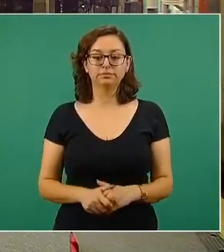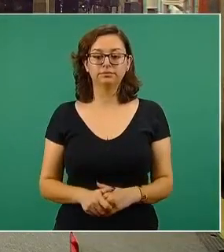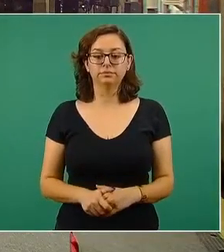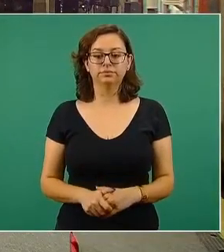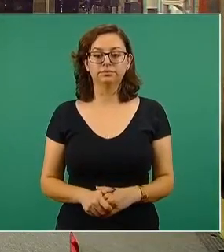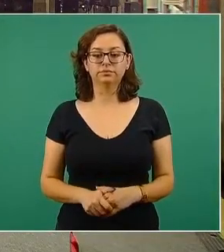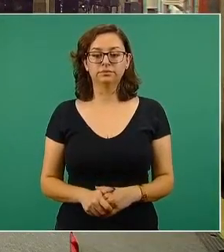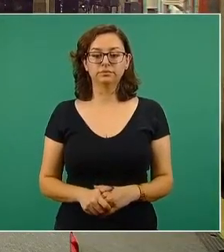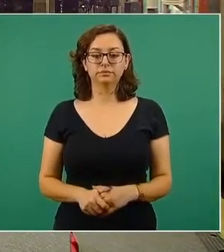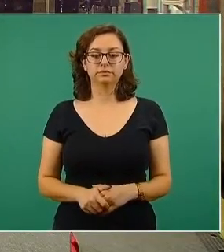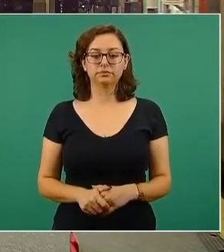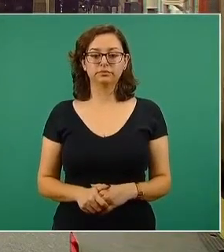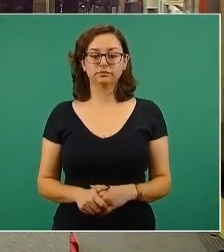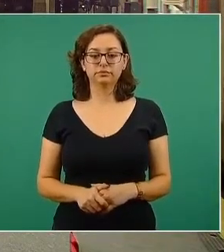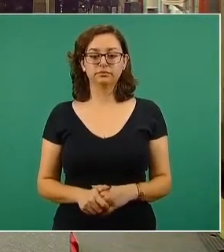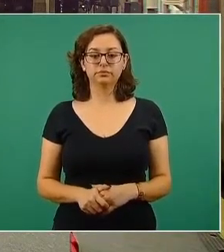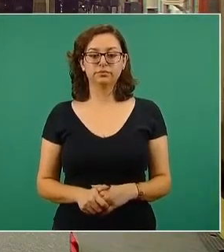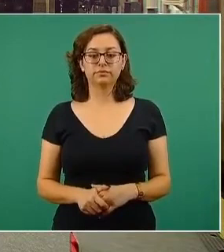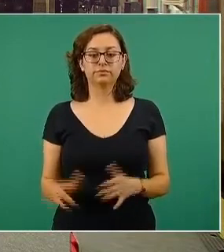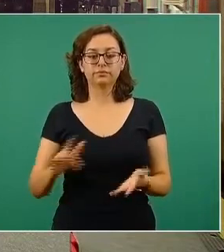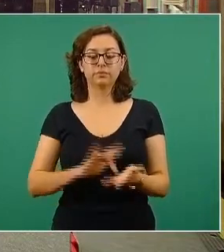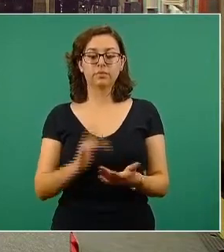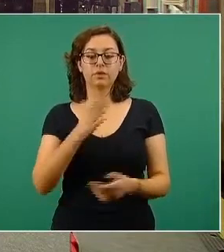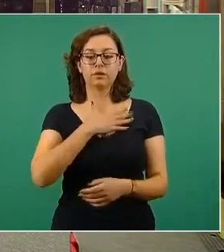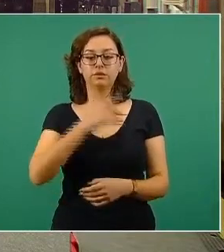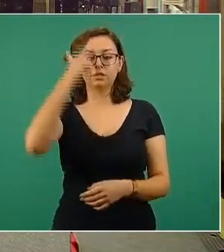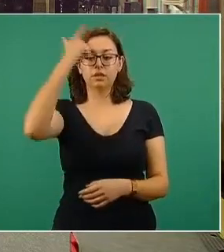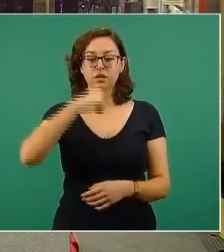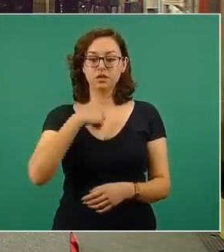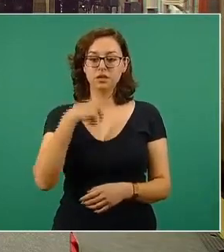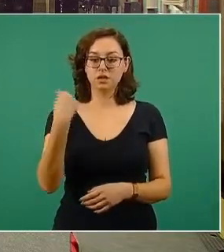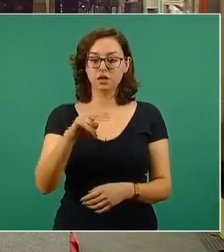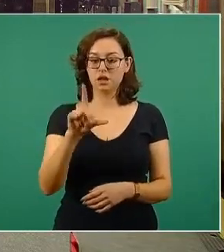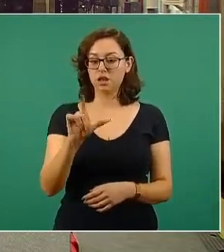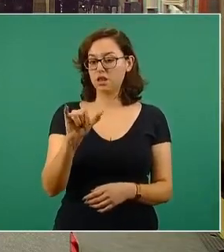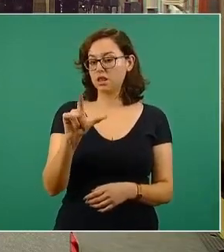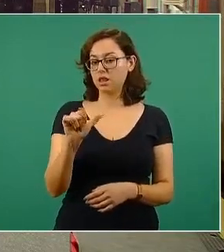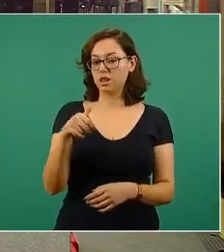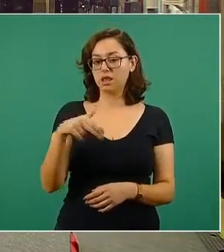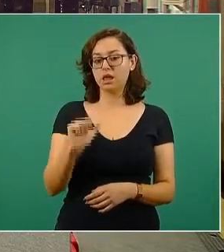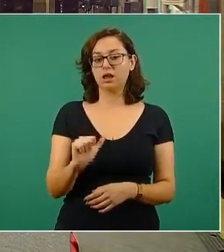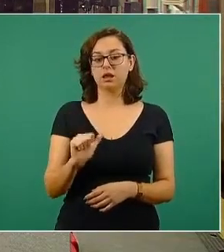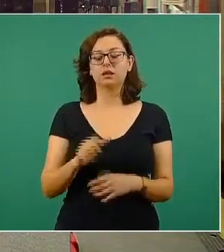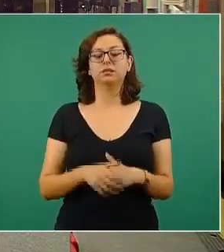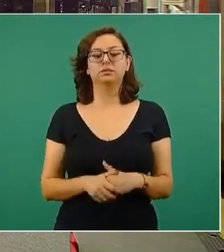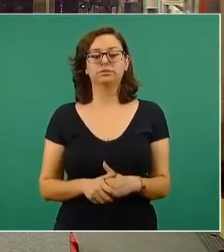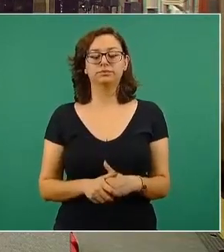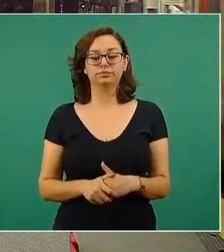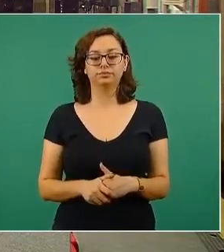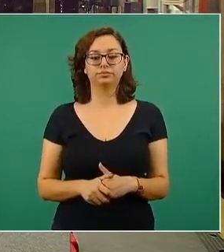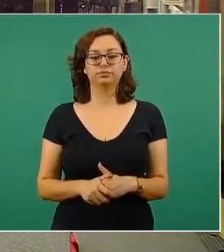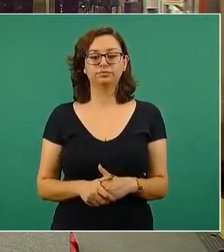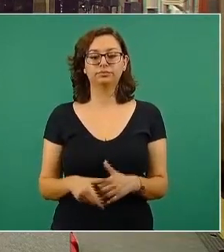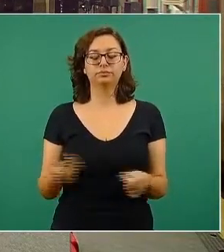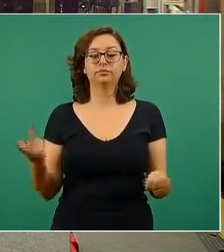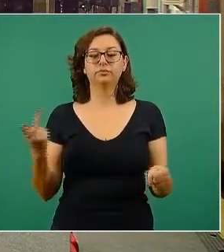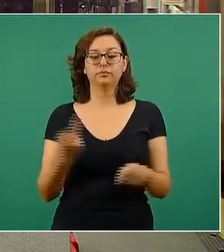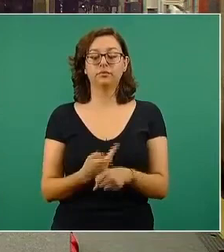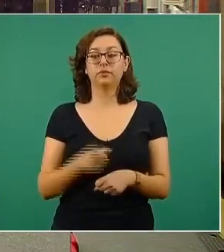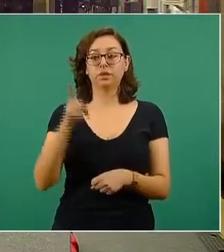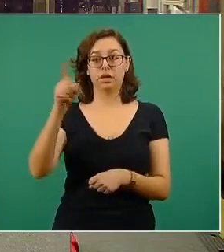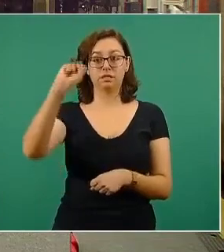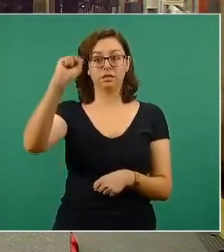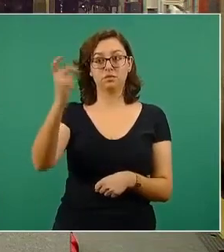Gracias. Buenas noches, Liliana Noble de Pulso Saludable. Doctor Gatell, de acuerdo con estimaciones de la Universidad Autónoma de San